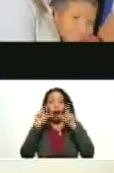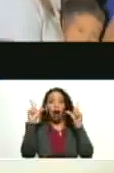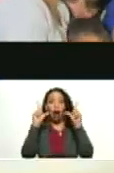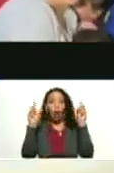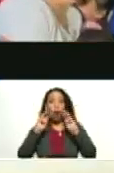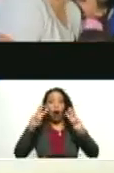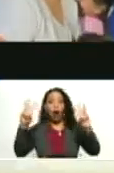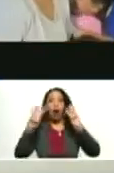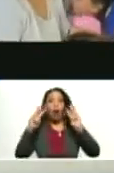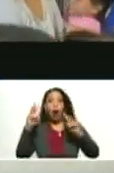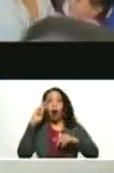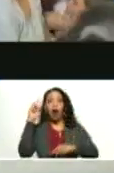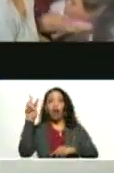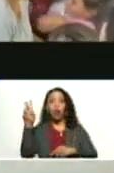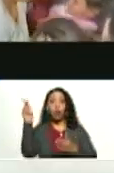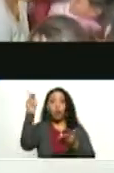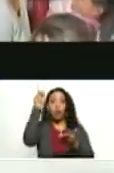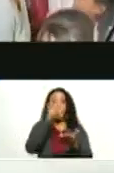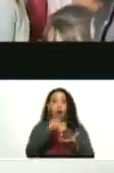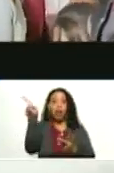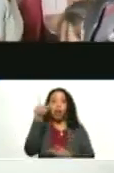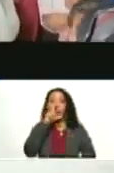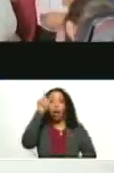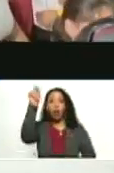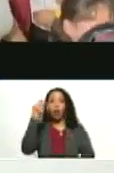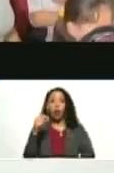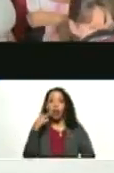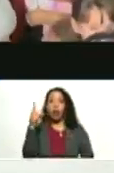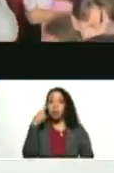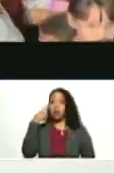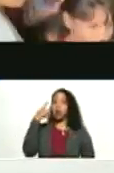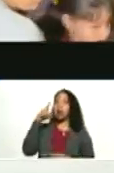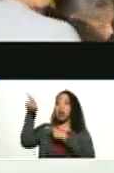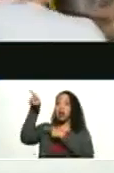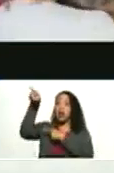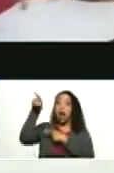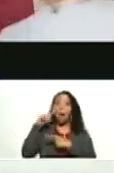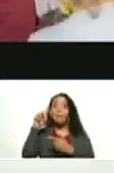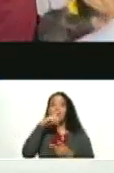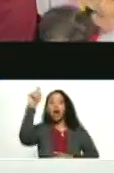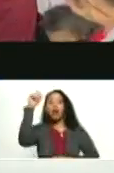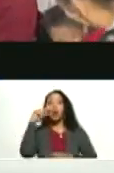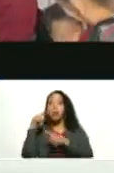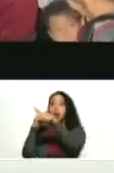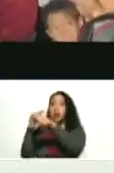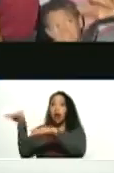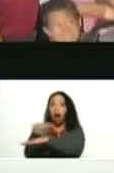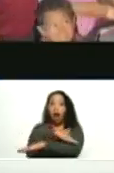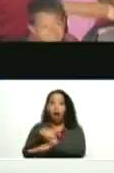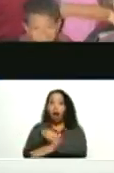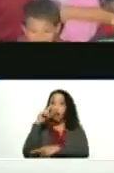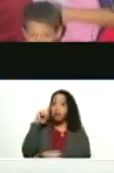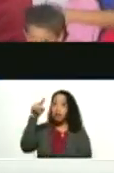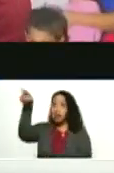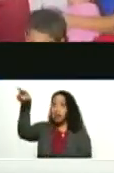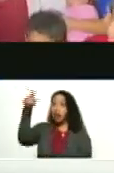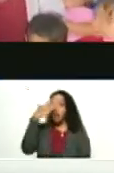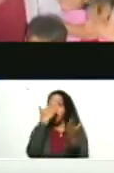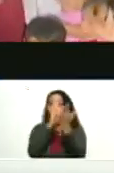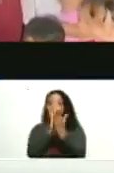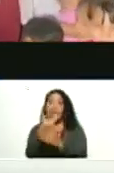gente cuando vieron que llegó Maduro. Dijeron, llegó Maduro por allá en una carretera. Ah, en la frontera